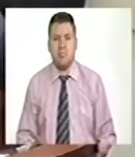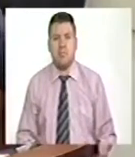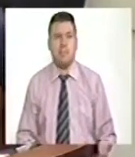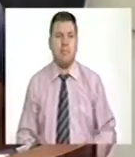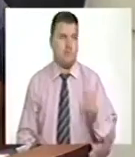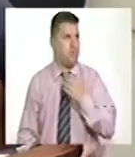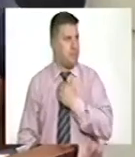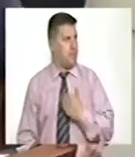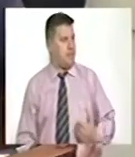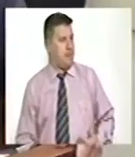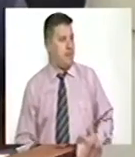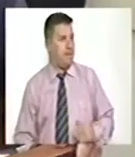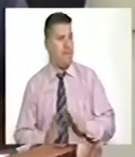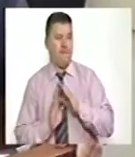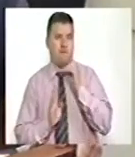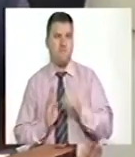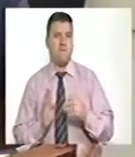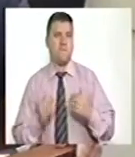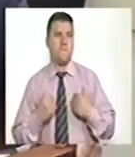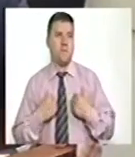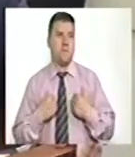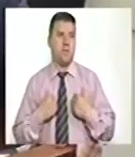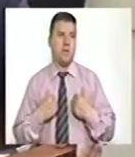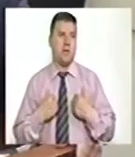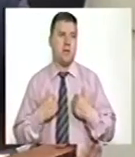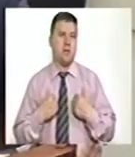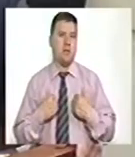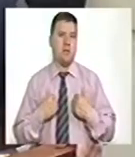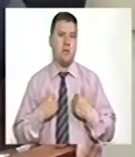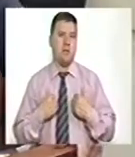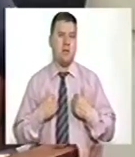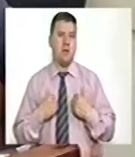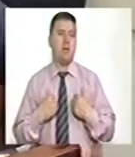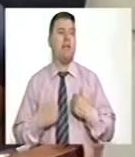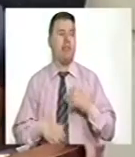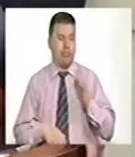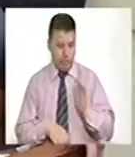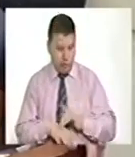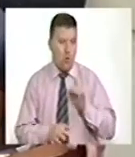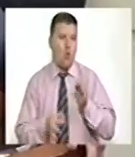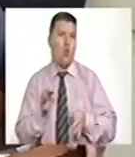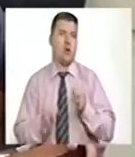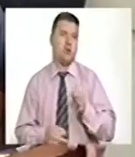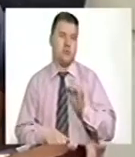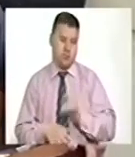señor presidente, y es que hay que hacer justicia.